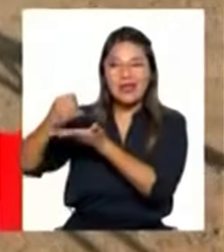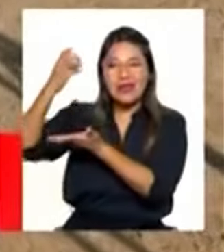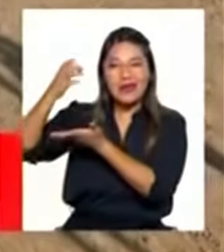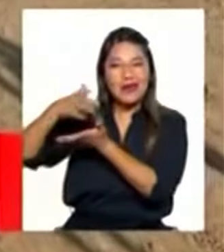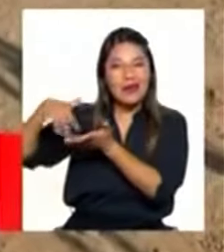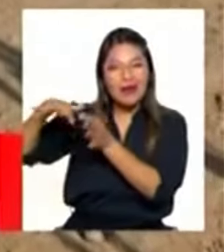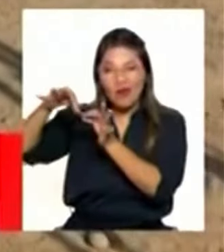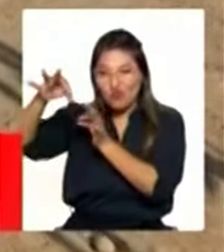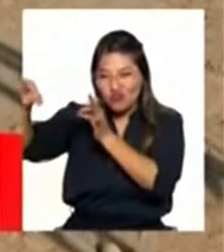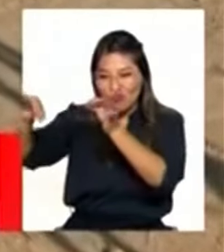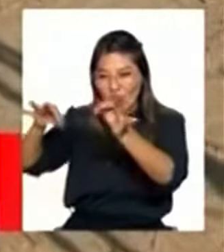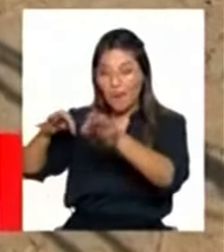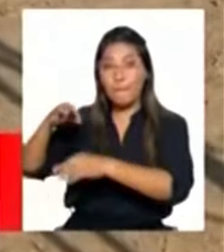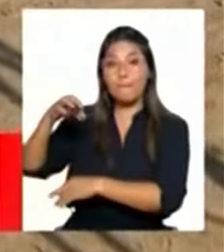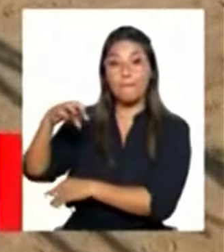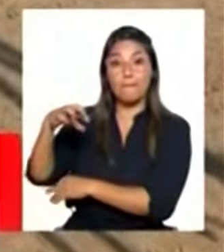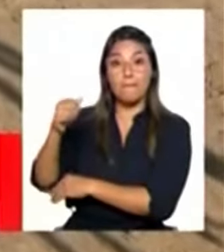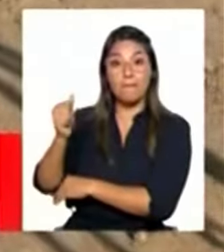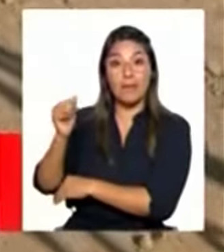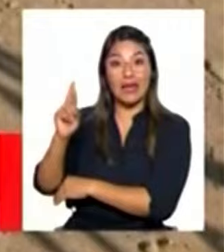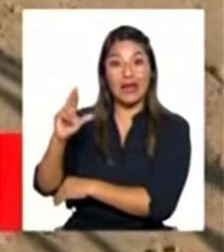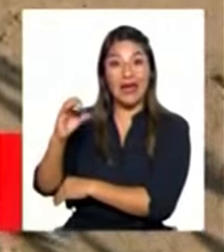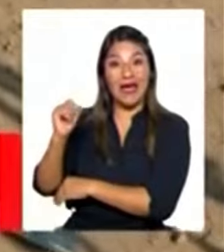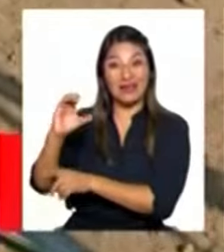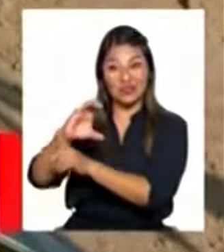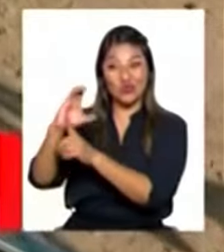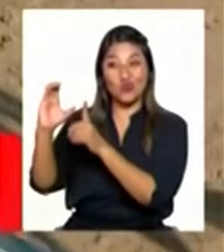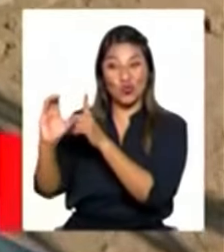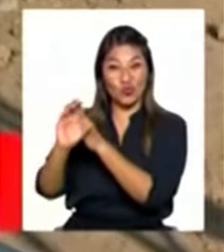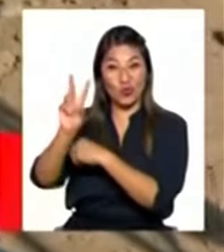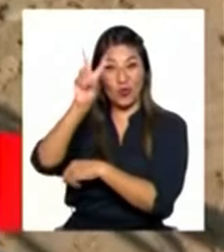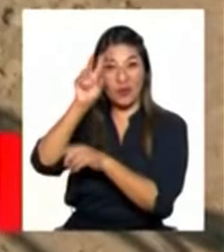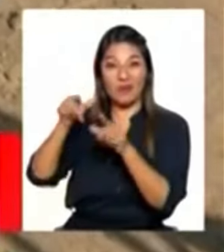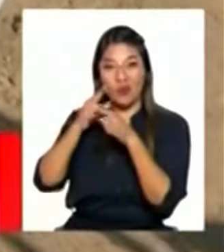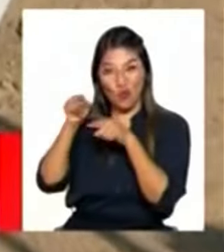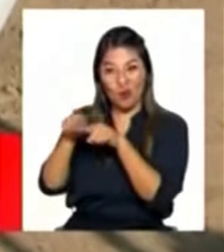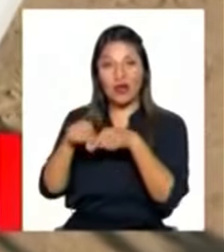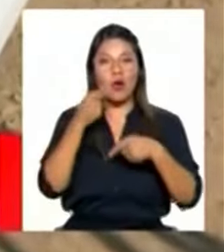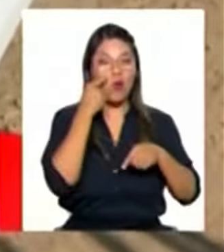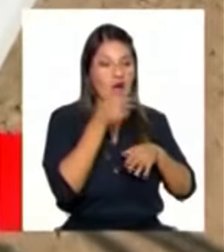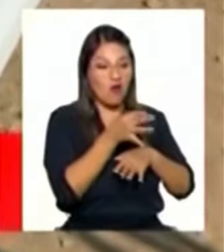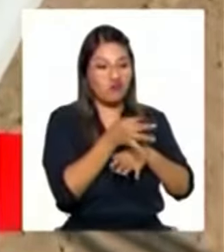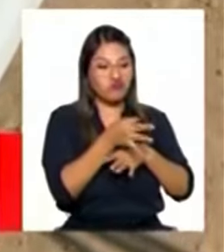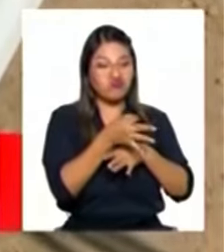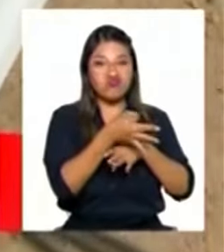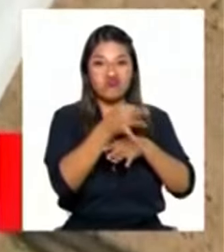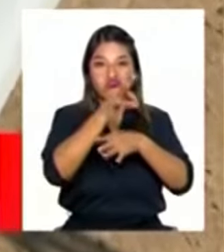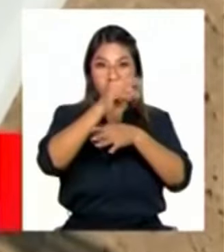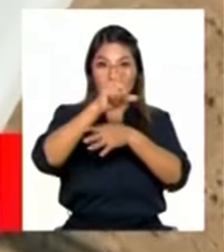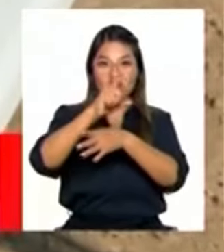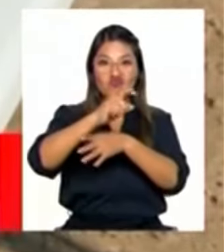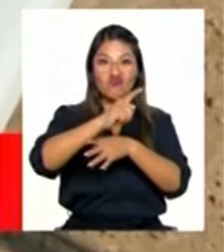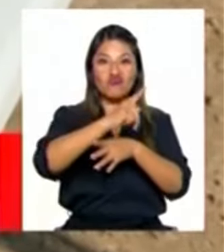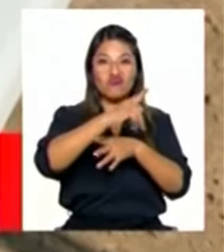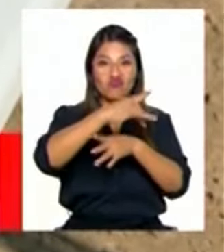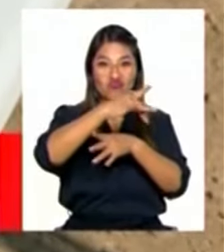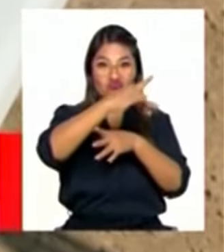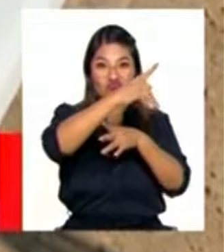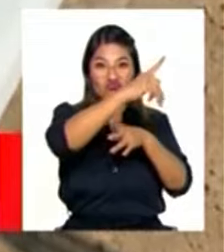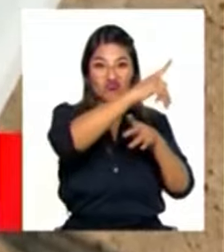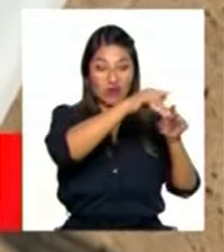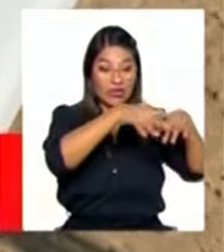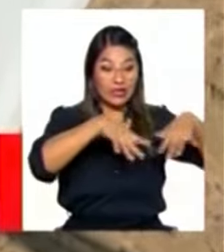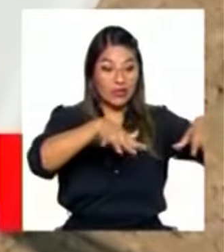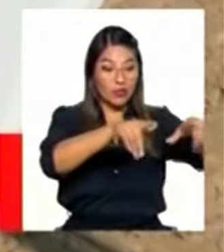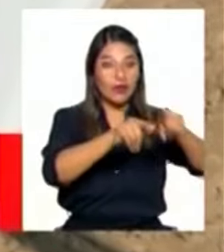promanade es la que se ve como si fuera un colibrí. Y el diseño que se está teniendo en los hoteles está